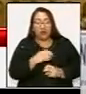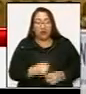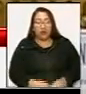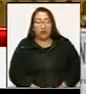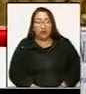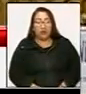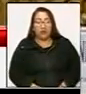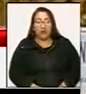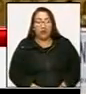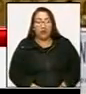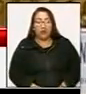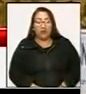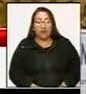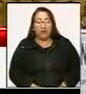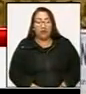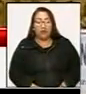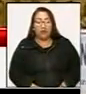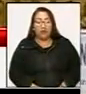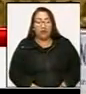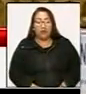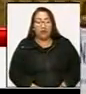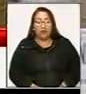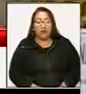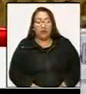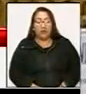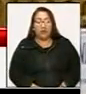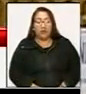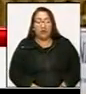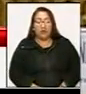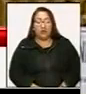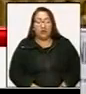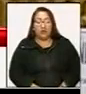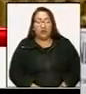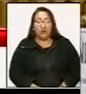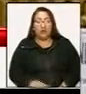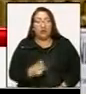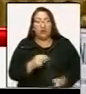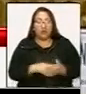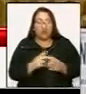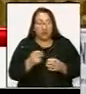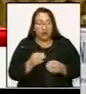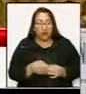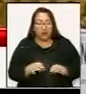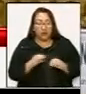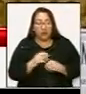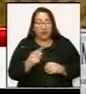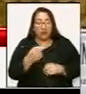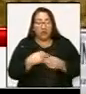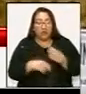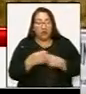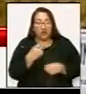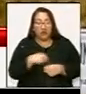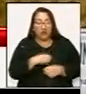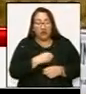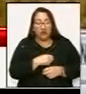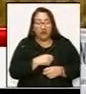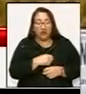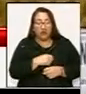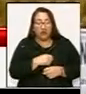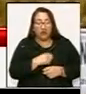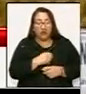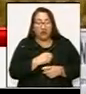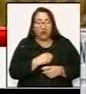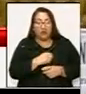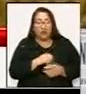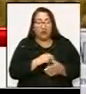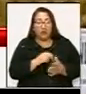creado. Bueno, pues me parece una gran irresponsabilidad y que el ministro además no esté acá. Claro, está en, no sé si ya regresó de España. Lo hemos visto con